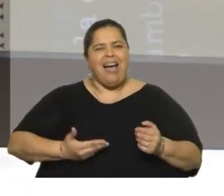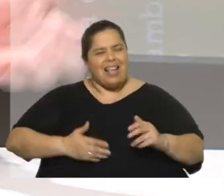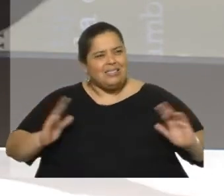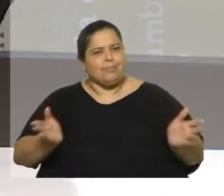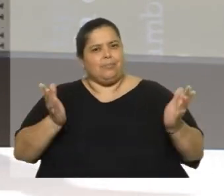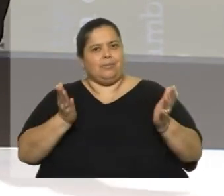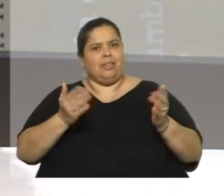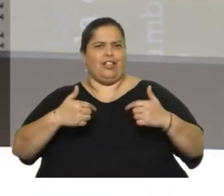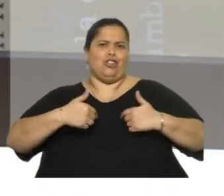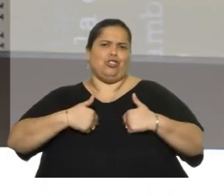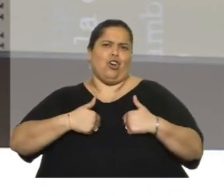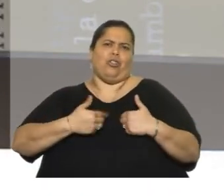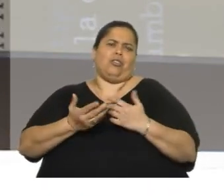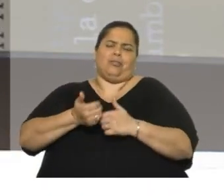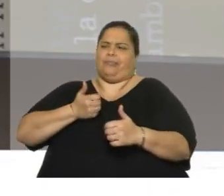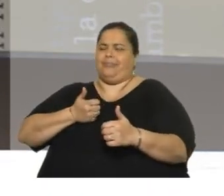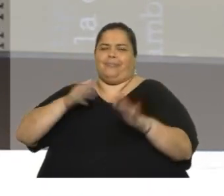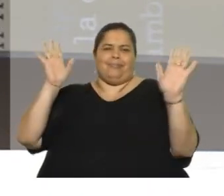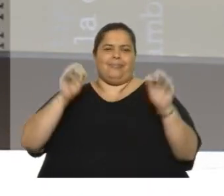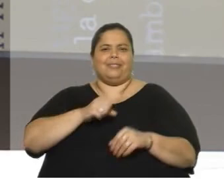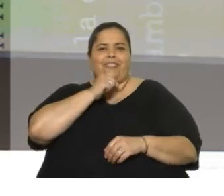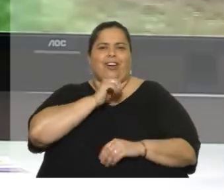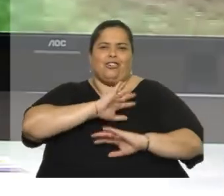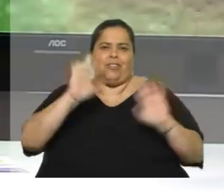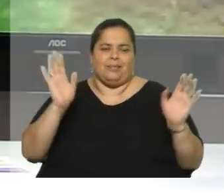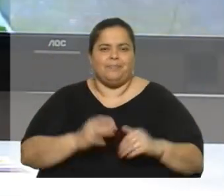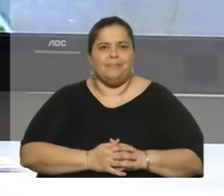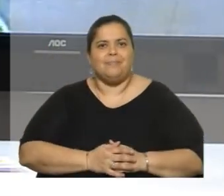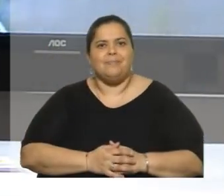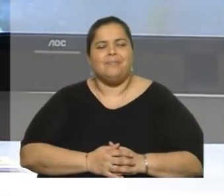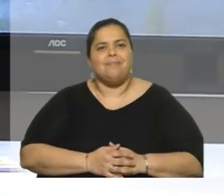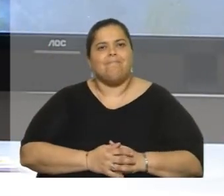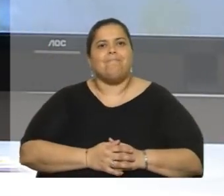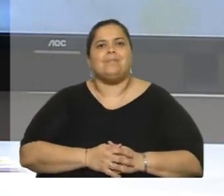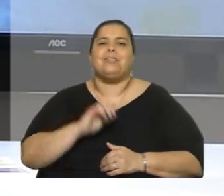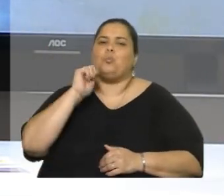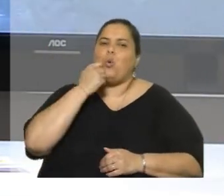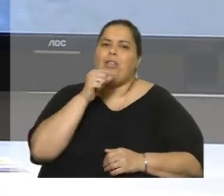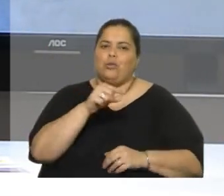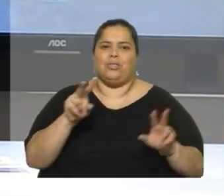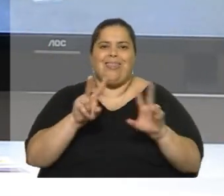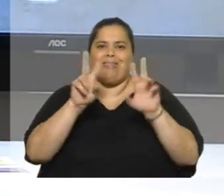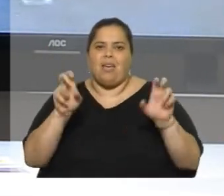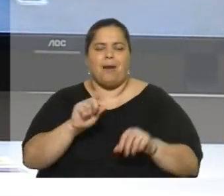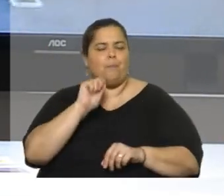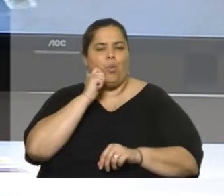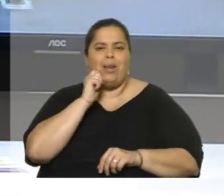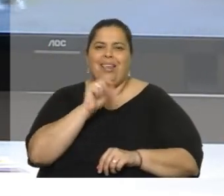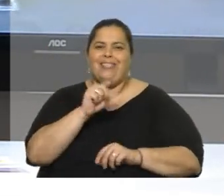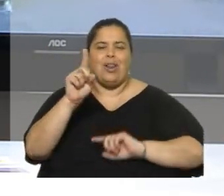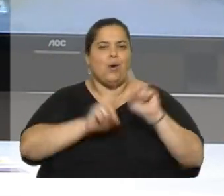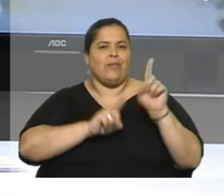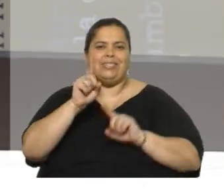y nosotros quedamos con los viejos de la tribu, digamos. Doctor Rodolfo Silveira, lindísimo tema. Está buenaza la